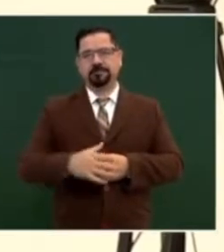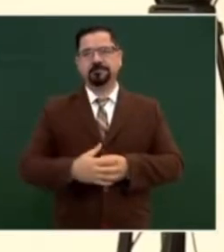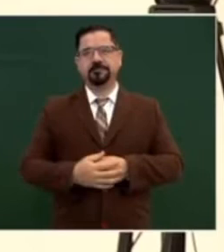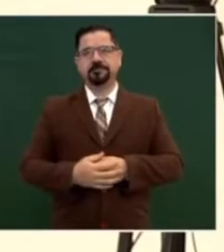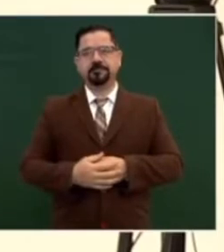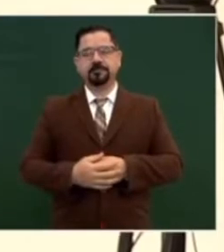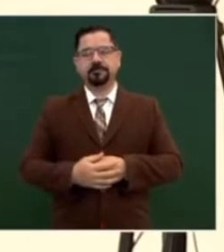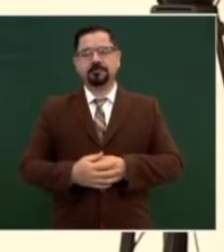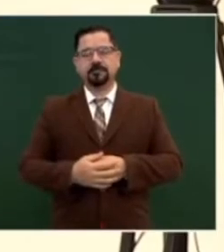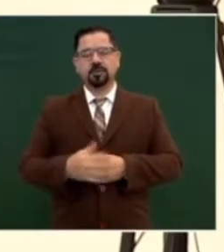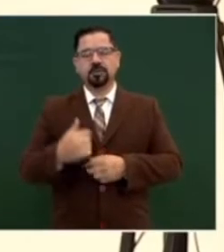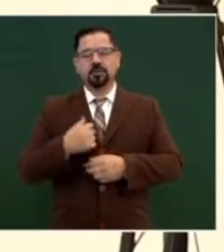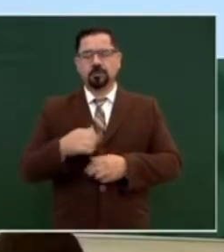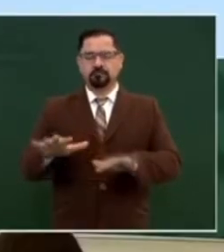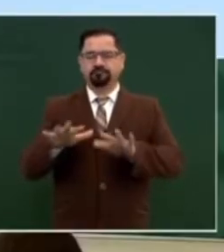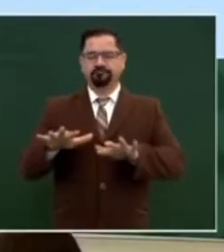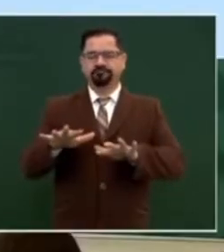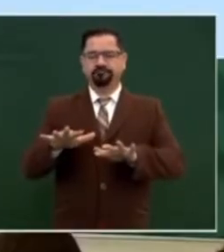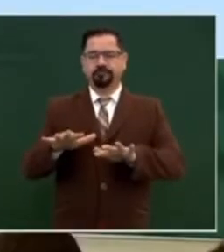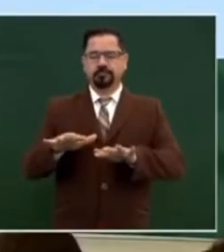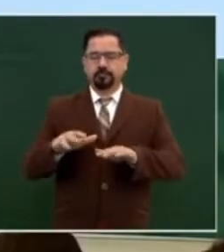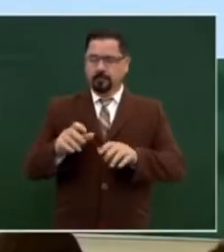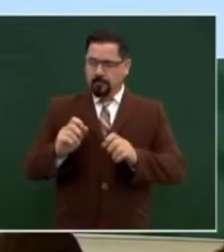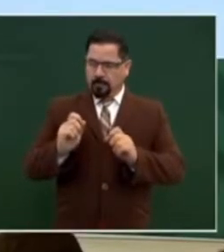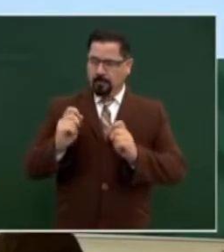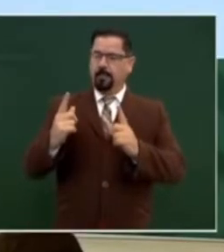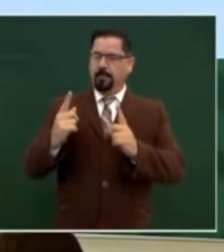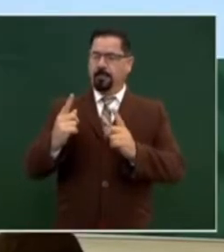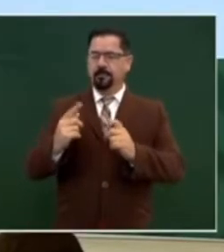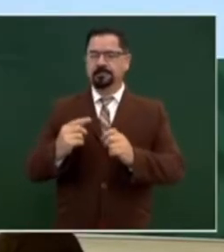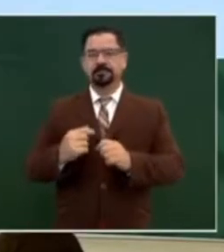me llama la atención también de qué